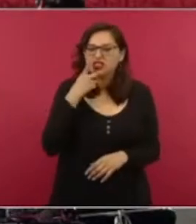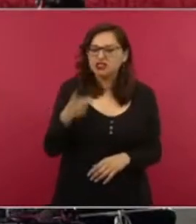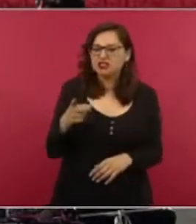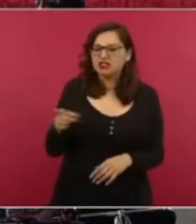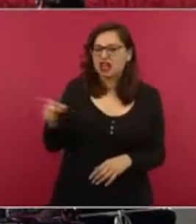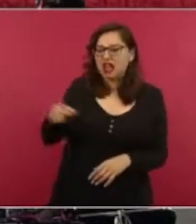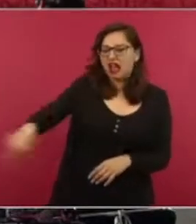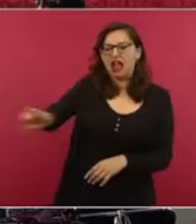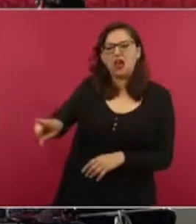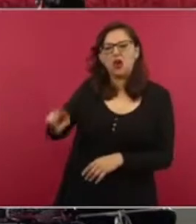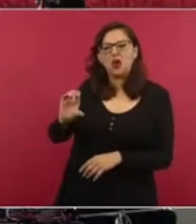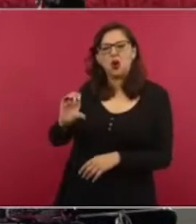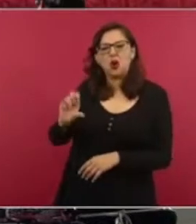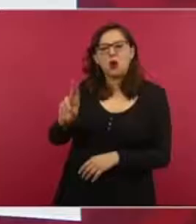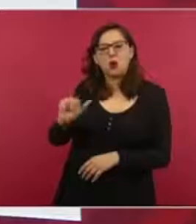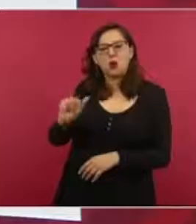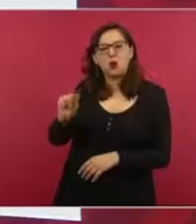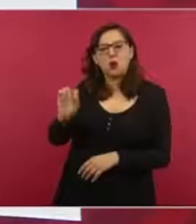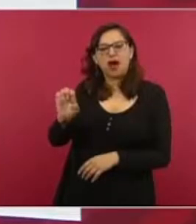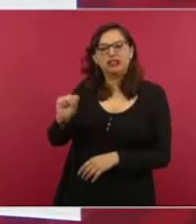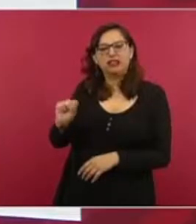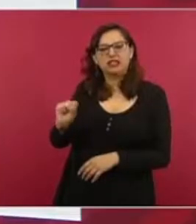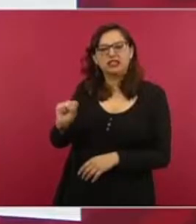cuates. ¿Ves?